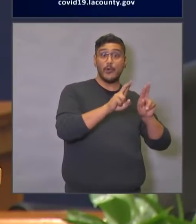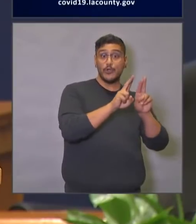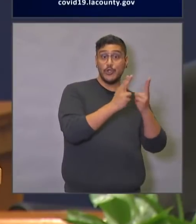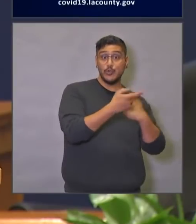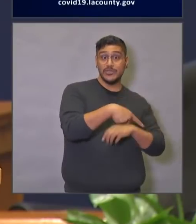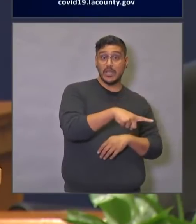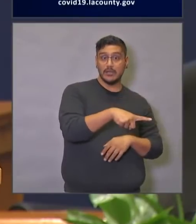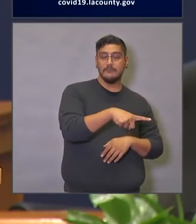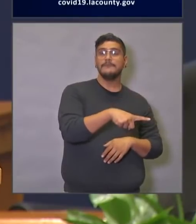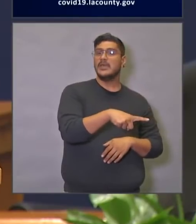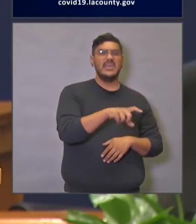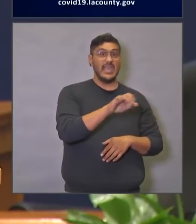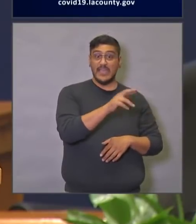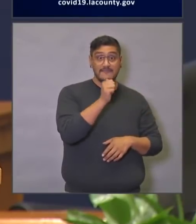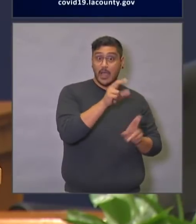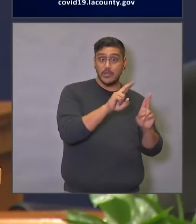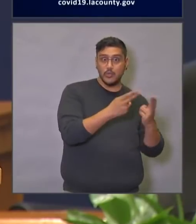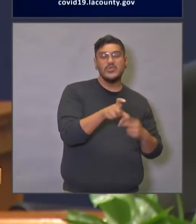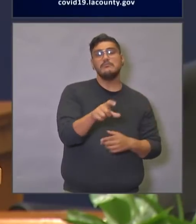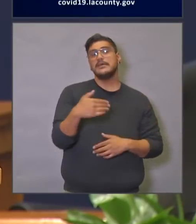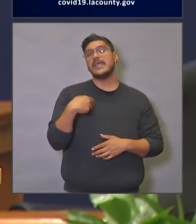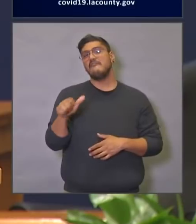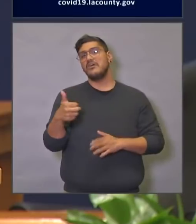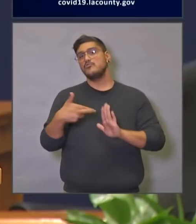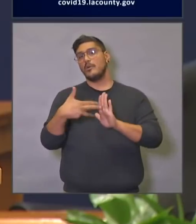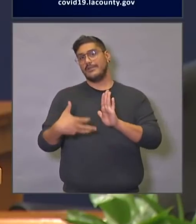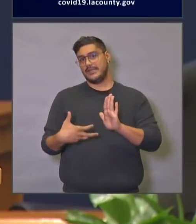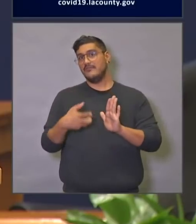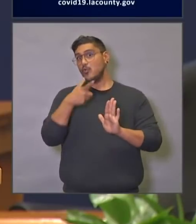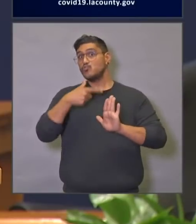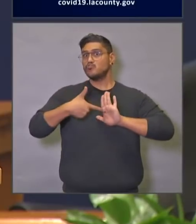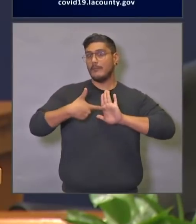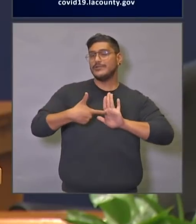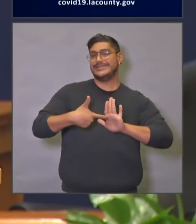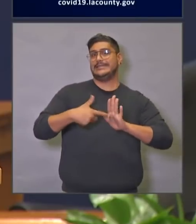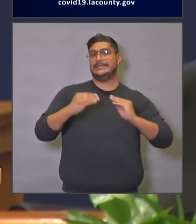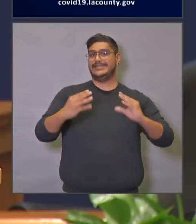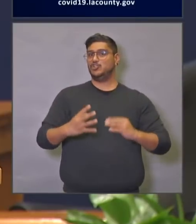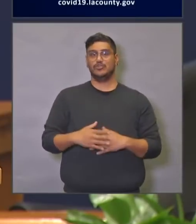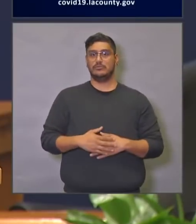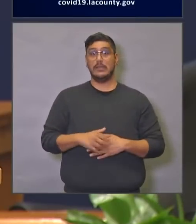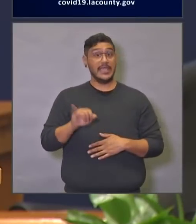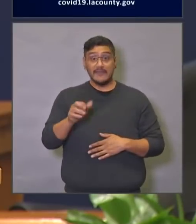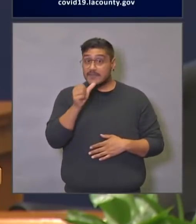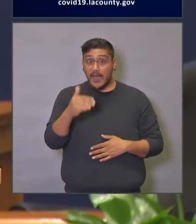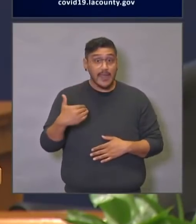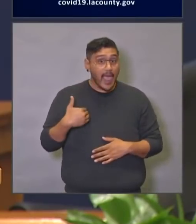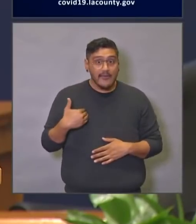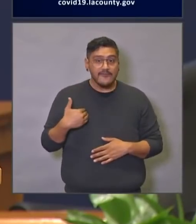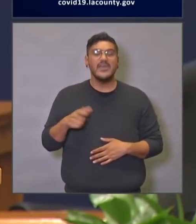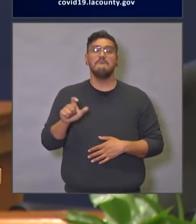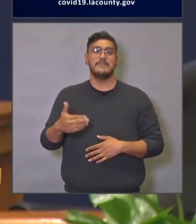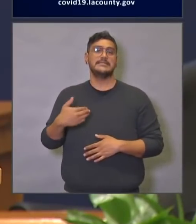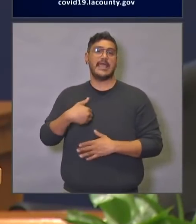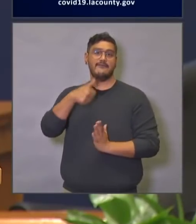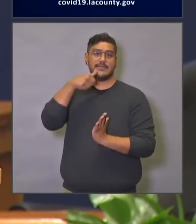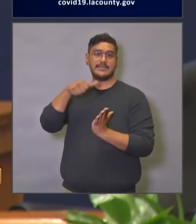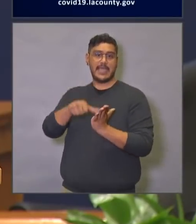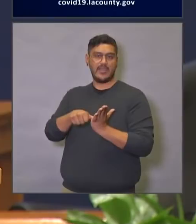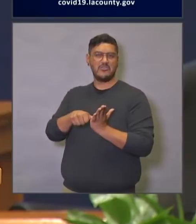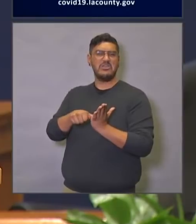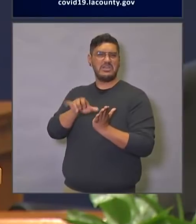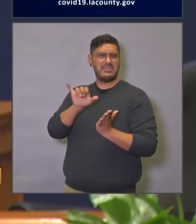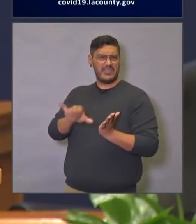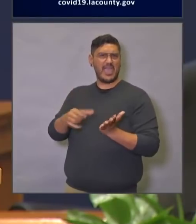representa a los maestros y otro personal. Si no hay una organización representativa, una carta que documenta la